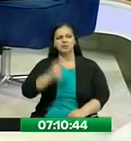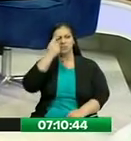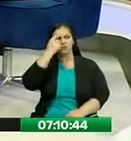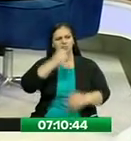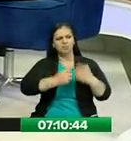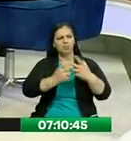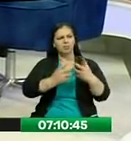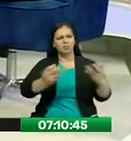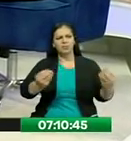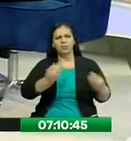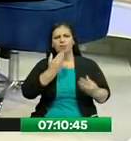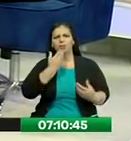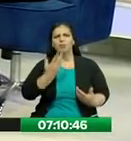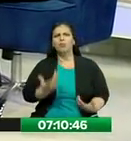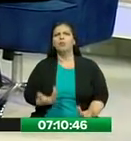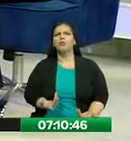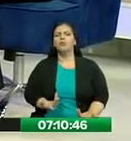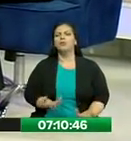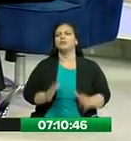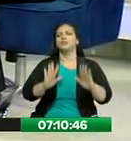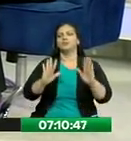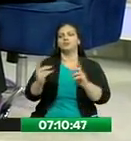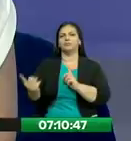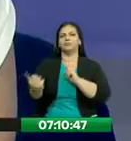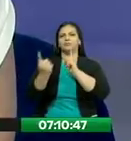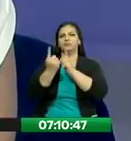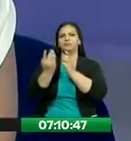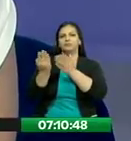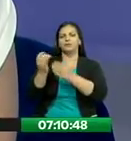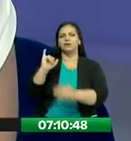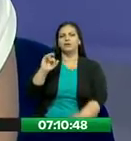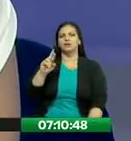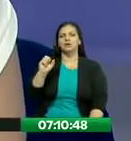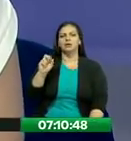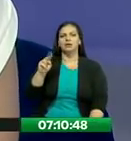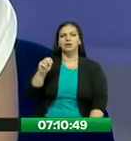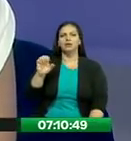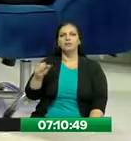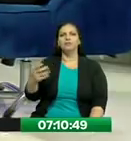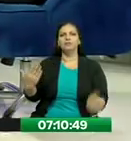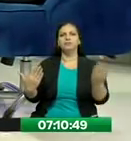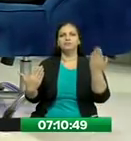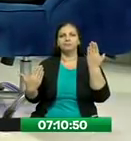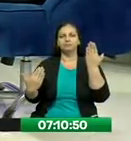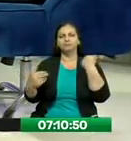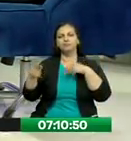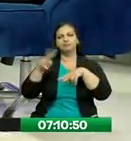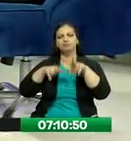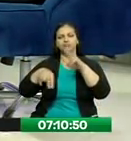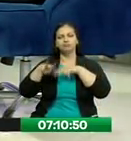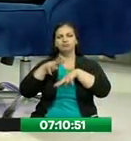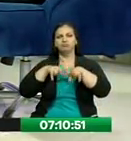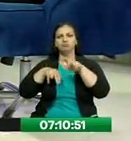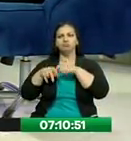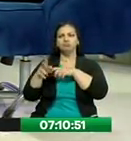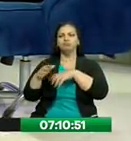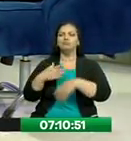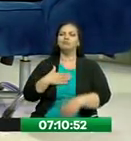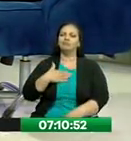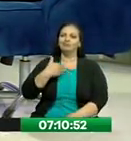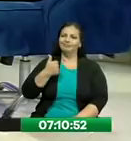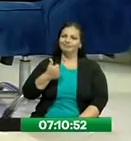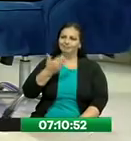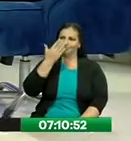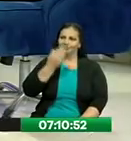el análisis nos acompaña esta mañana la politóloga Irene Vélez, a quien le damos la más cordial bienvenida. Irene, qué gusto que esté con